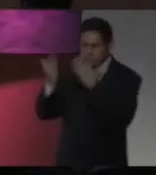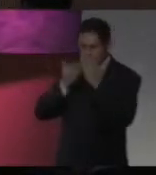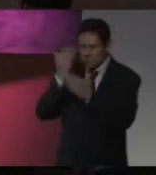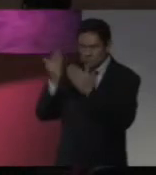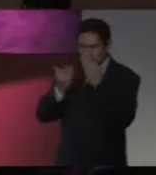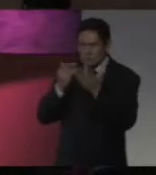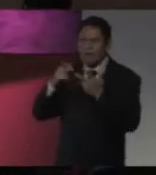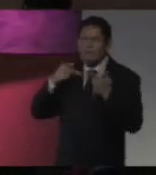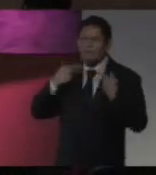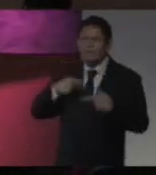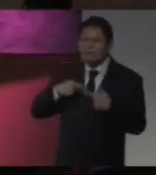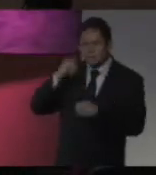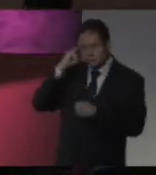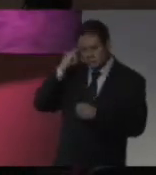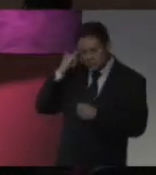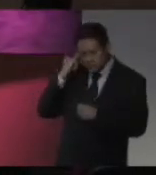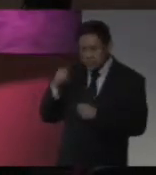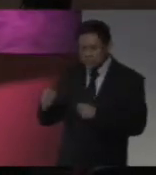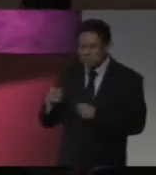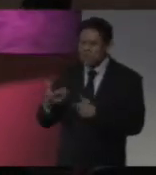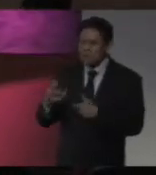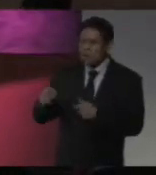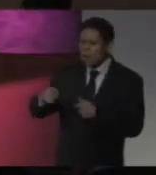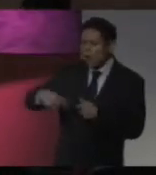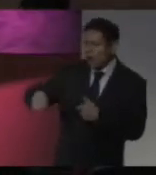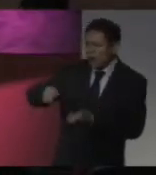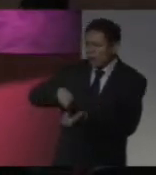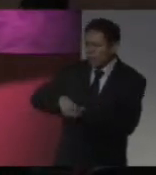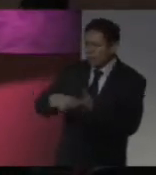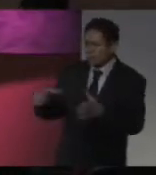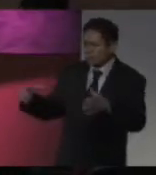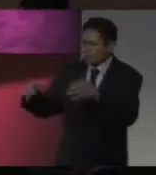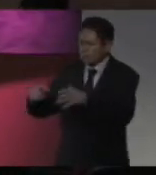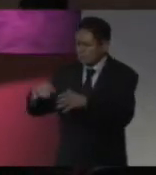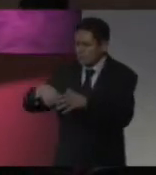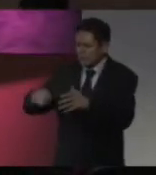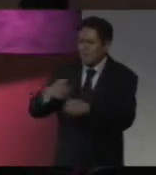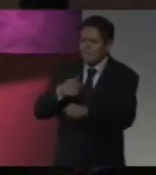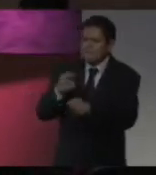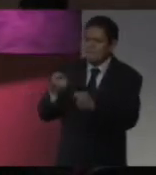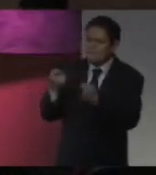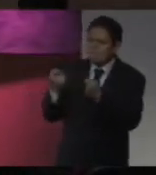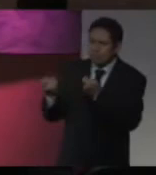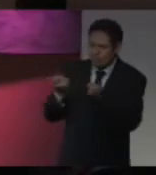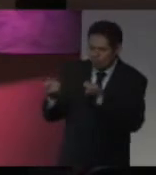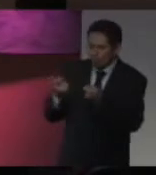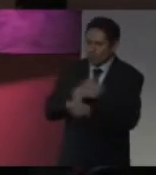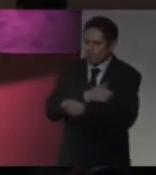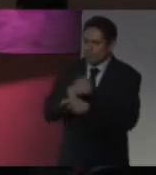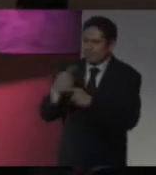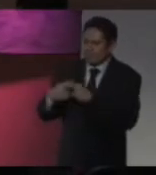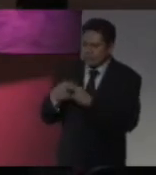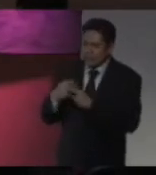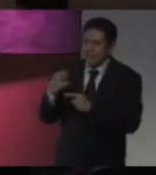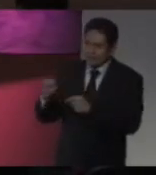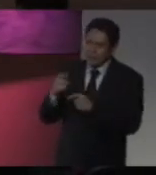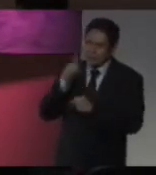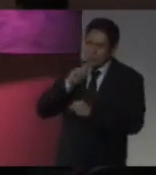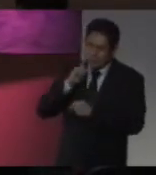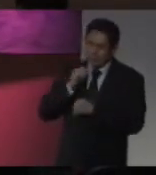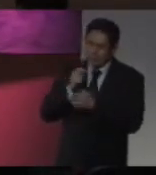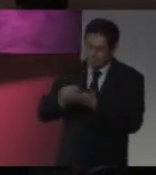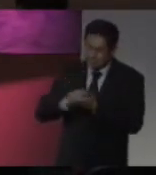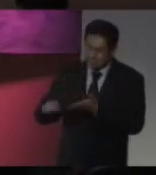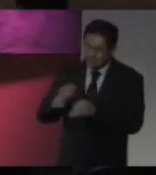sujeto indígena, relaciones de poder en la comunidad indígena, en 2008. Es licenciada en Trabajo Social por la Universidad Rafael Landívar,